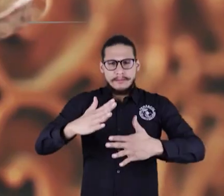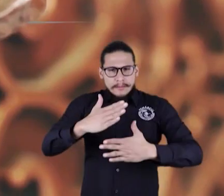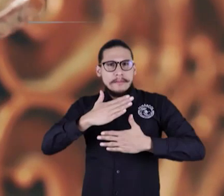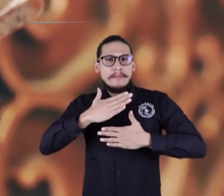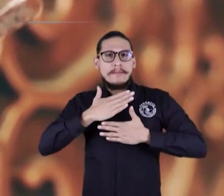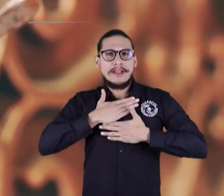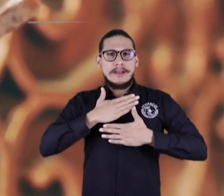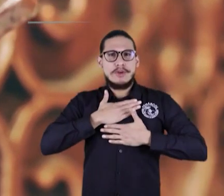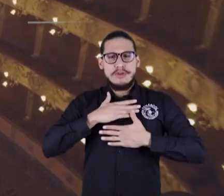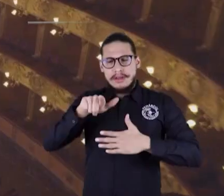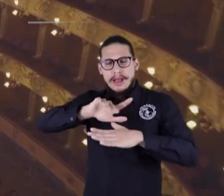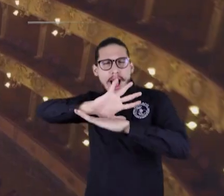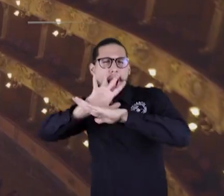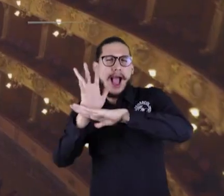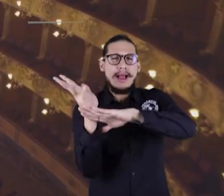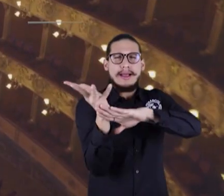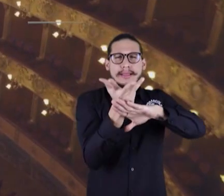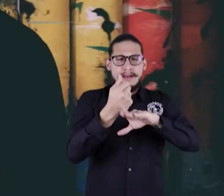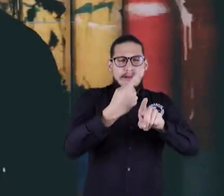Cultura,